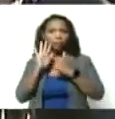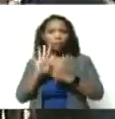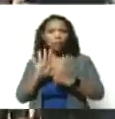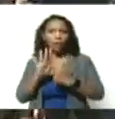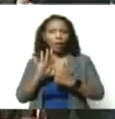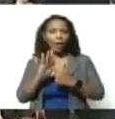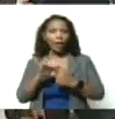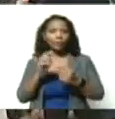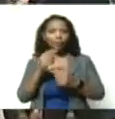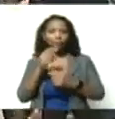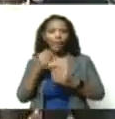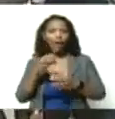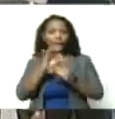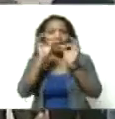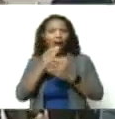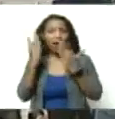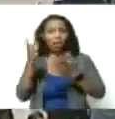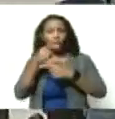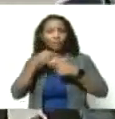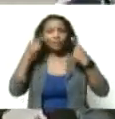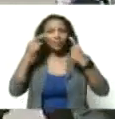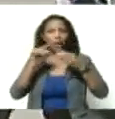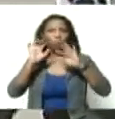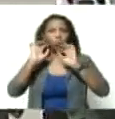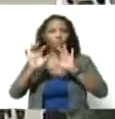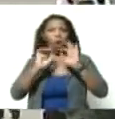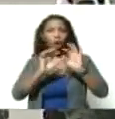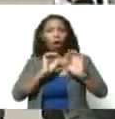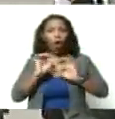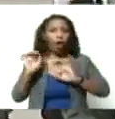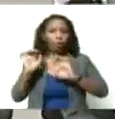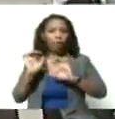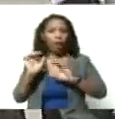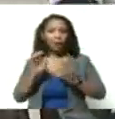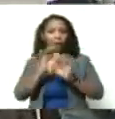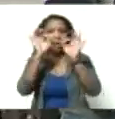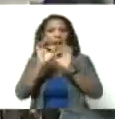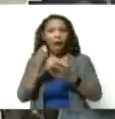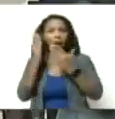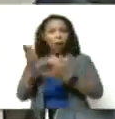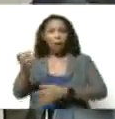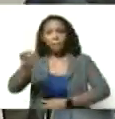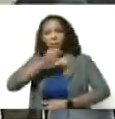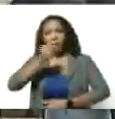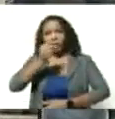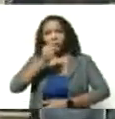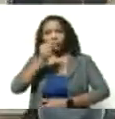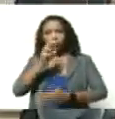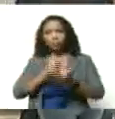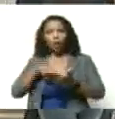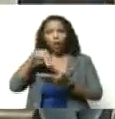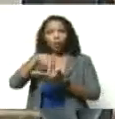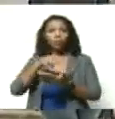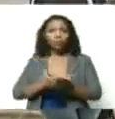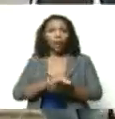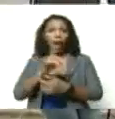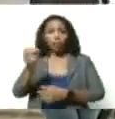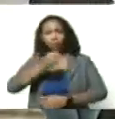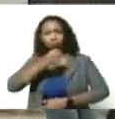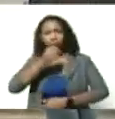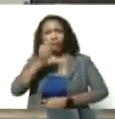regaló sonrisas, el que regaló humor, el que regaló un periodismo de altura. El